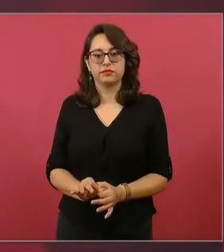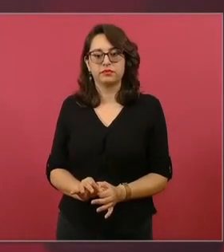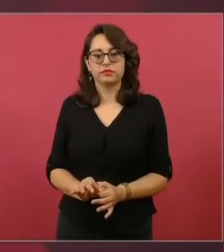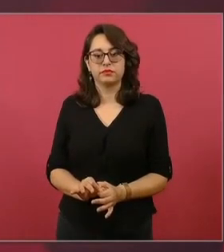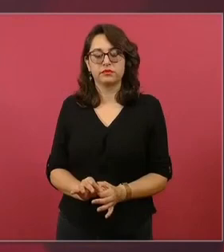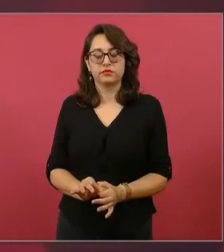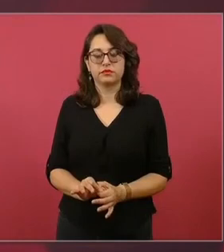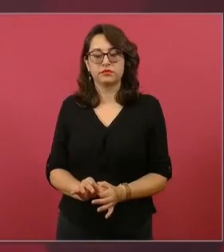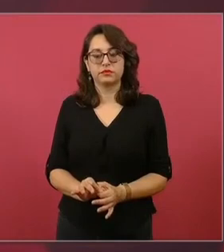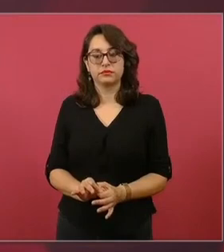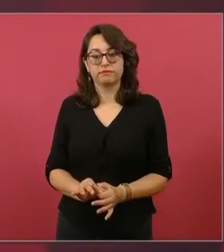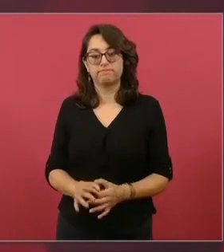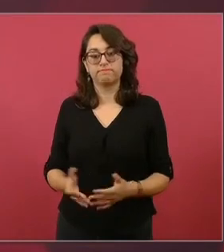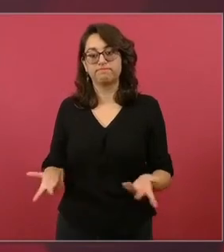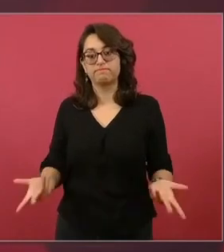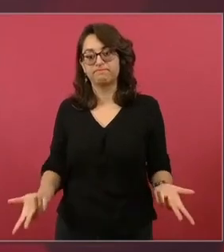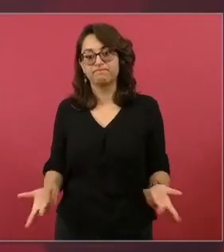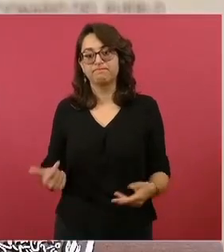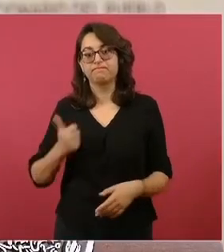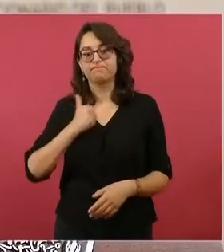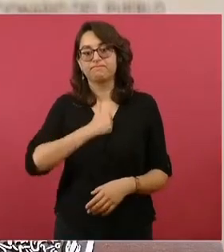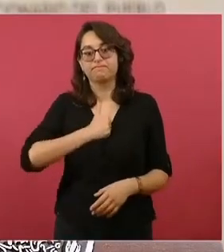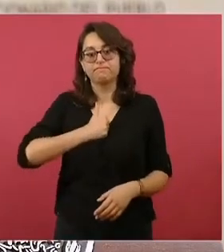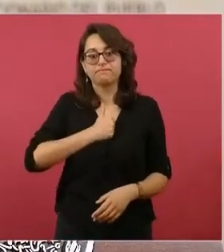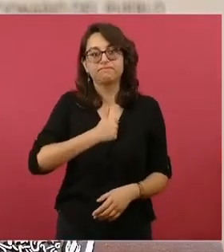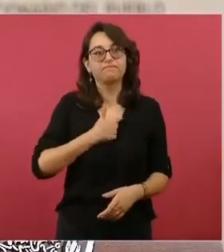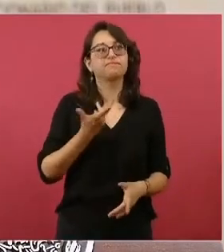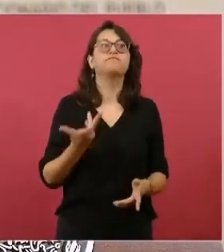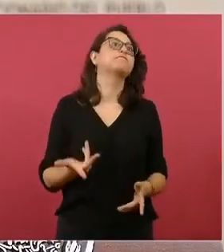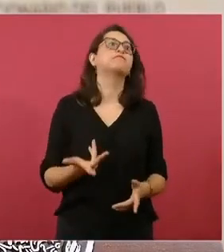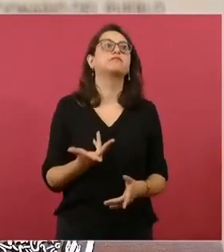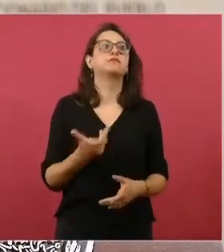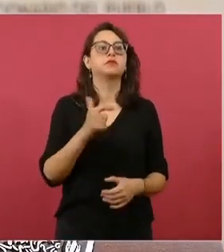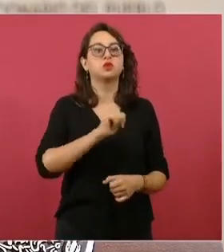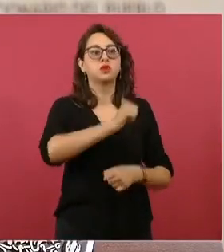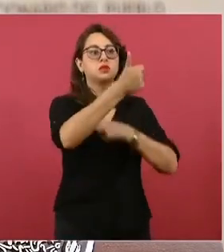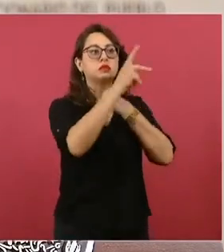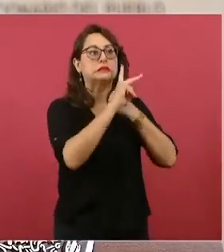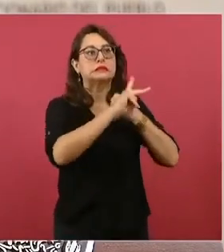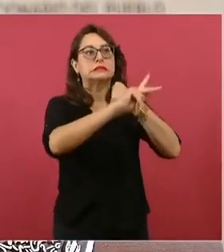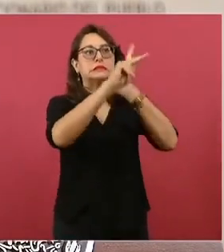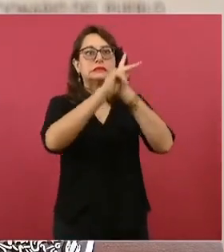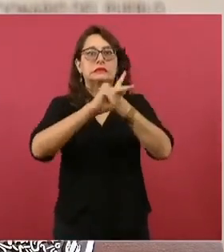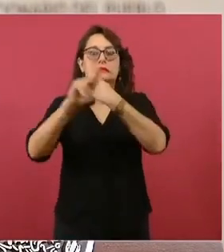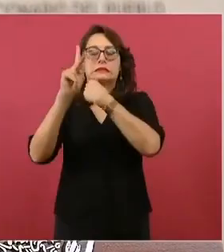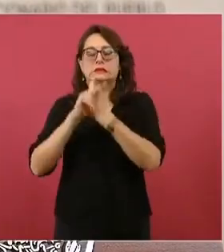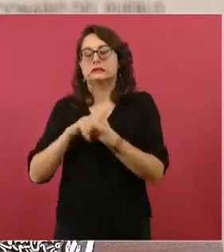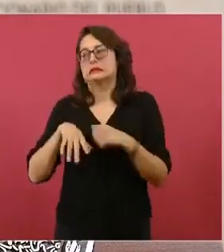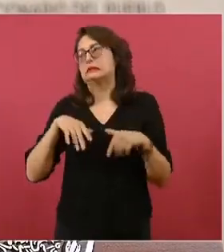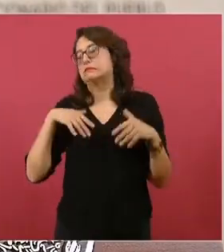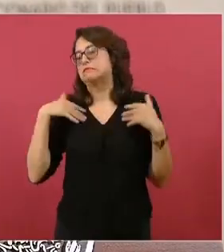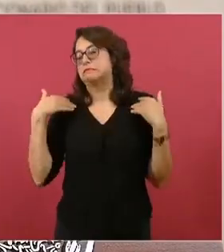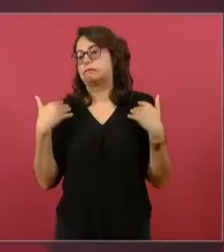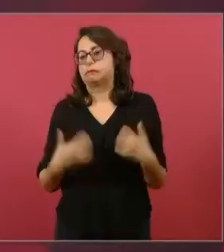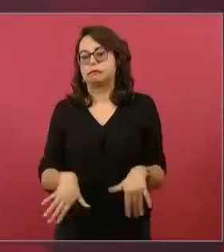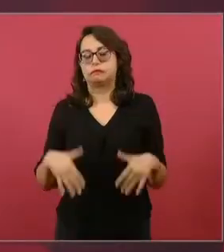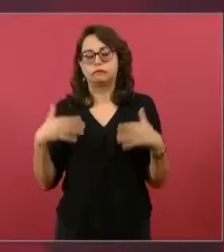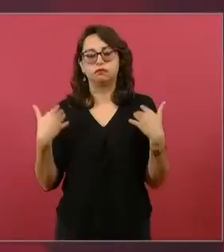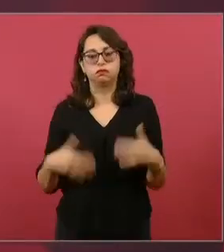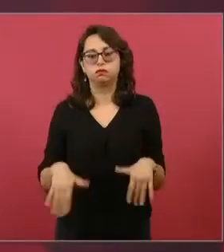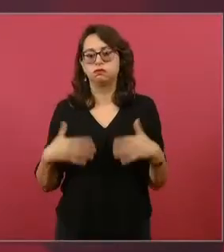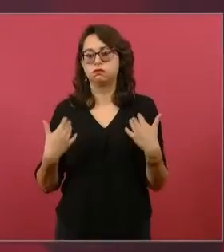No nos pasa como en otros países. Es muy lamentable, acabo